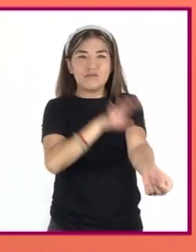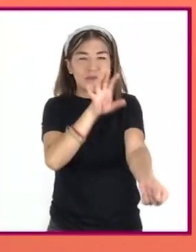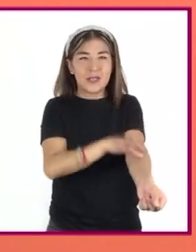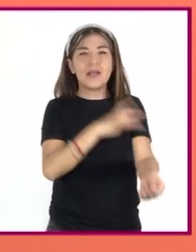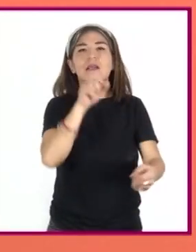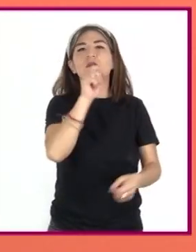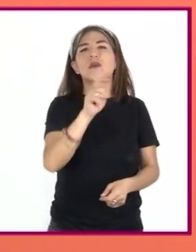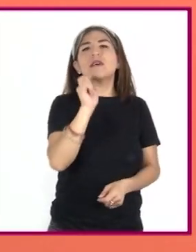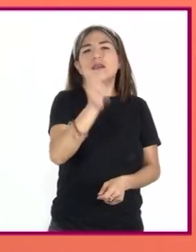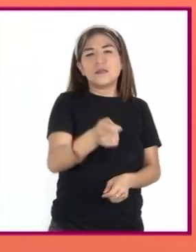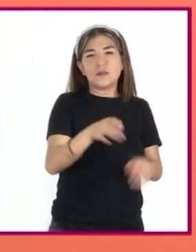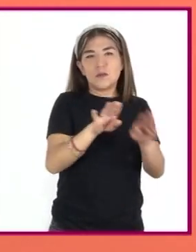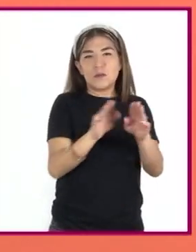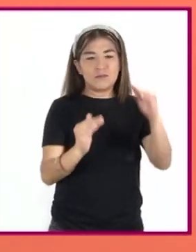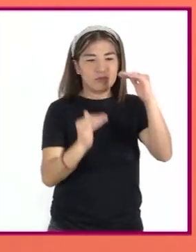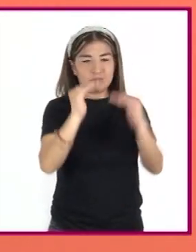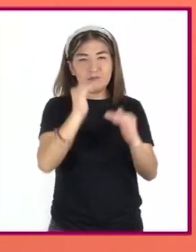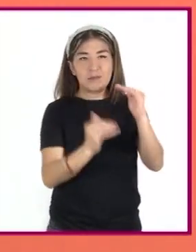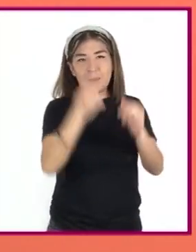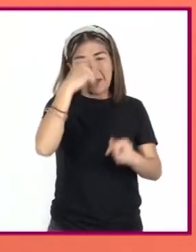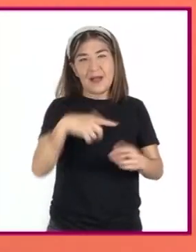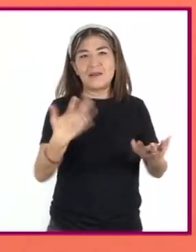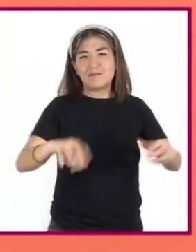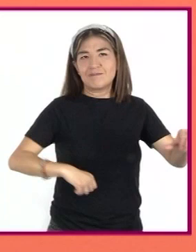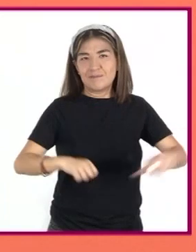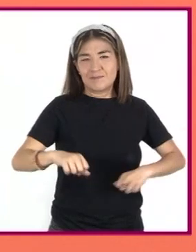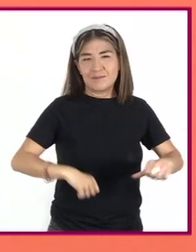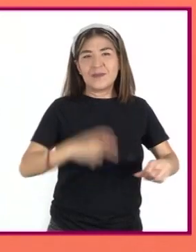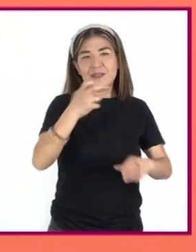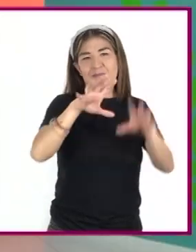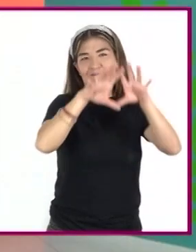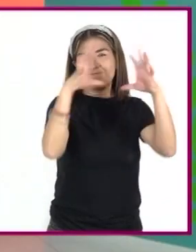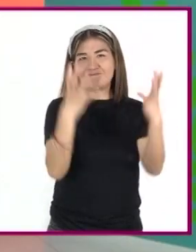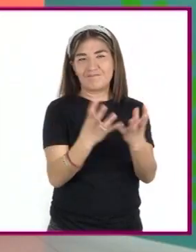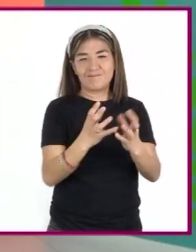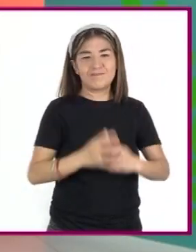da un equilibrio dinámico a los ecosistemas.